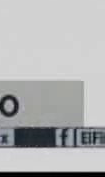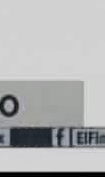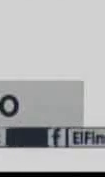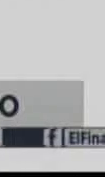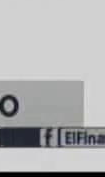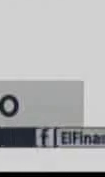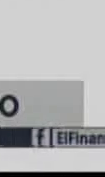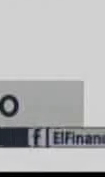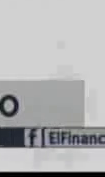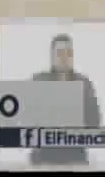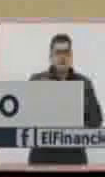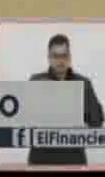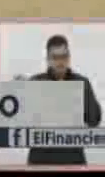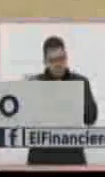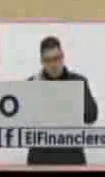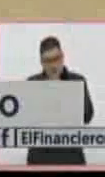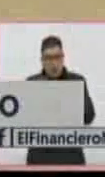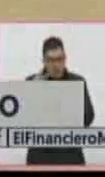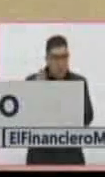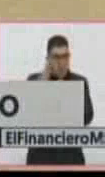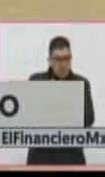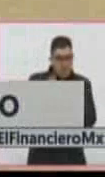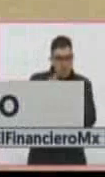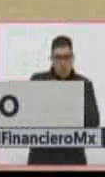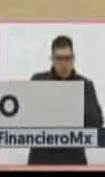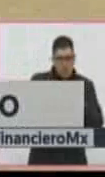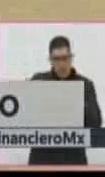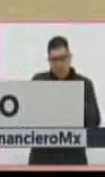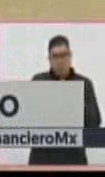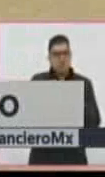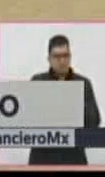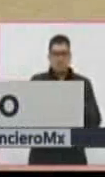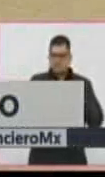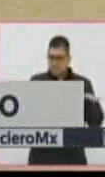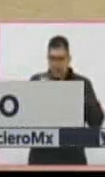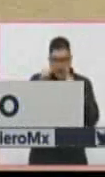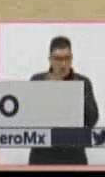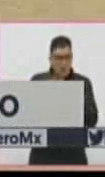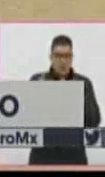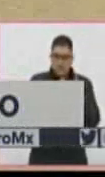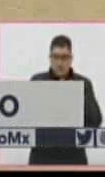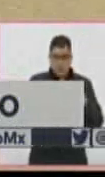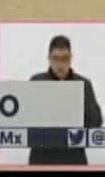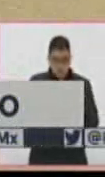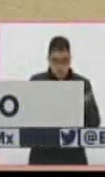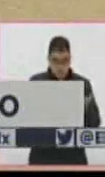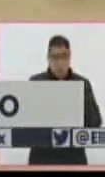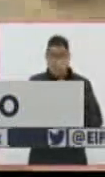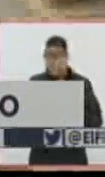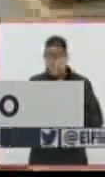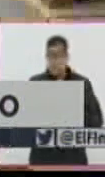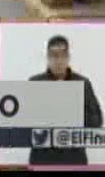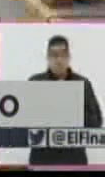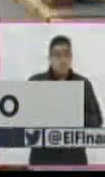ante la falta de certeza del origen del 100% de los recursos de esta organización, no